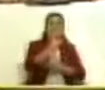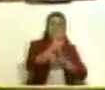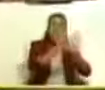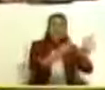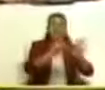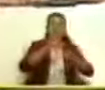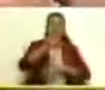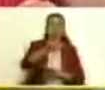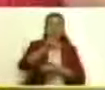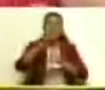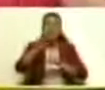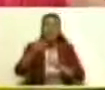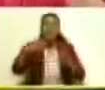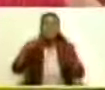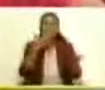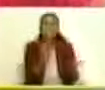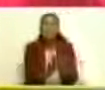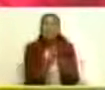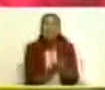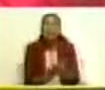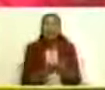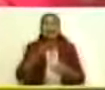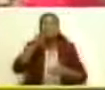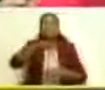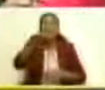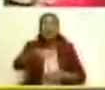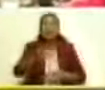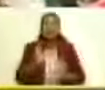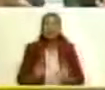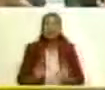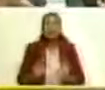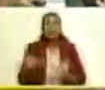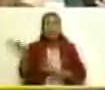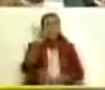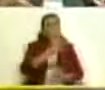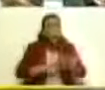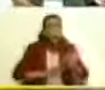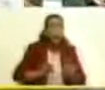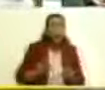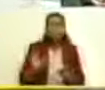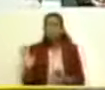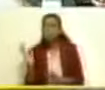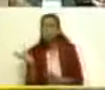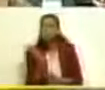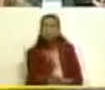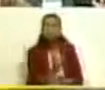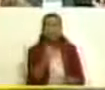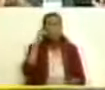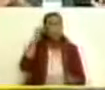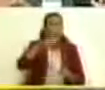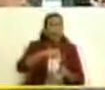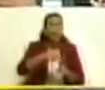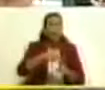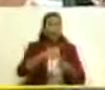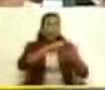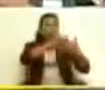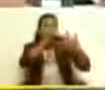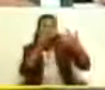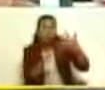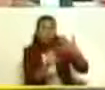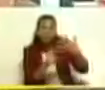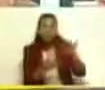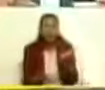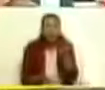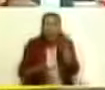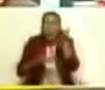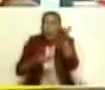19.631 propuestas políticas que está emanado en ese gran cuaderno que